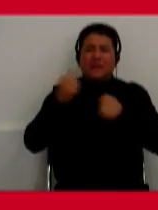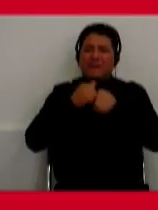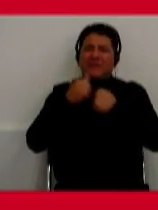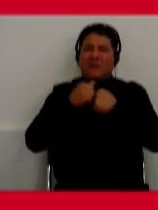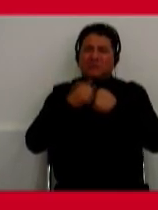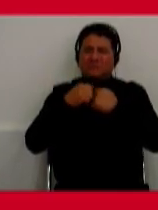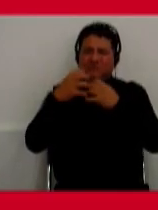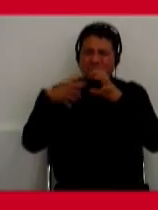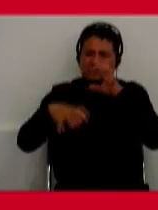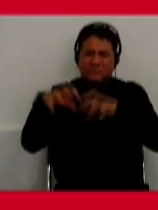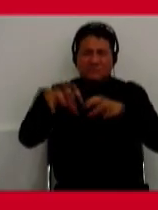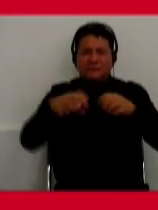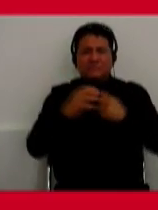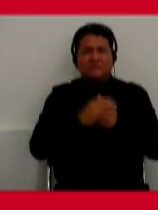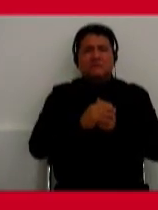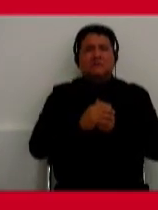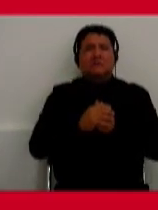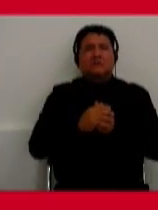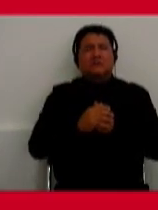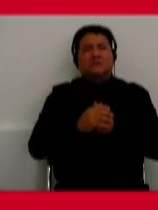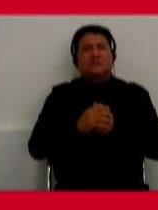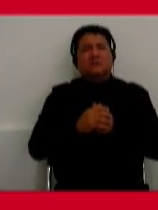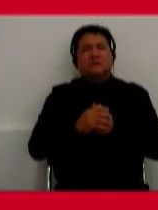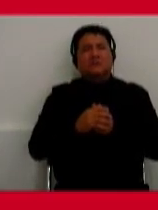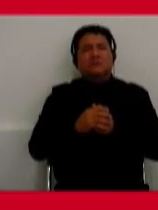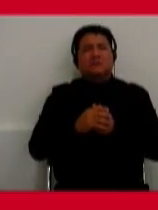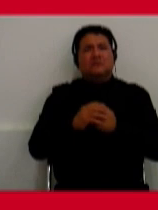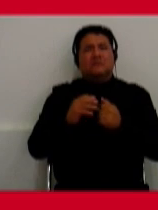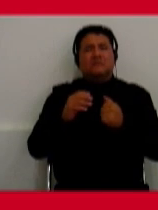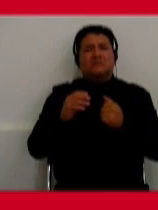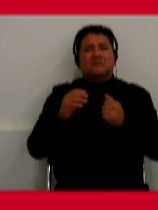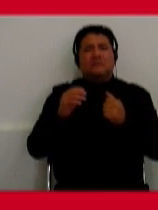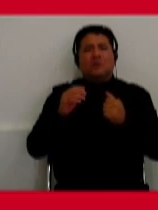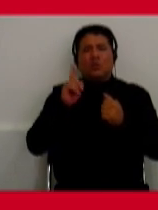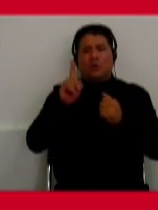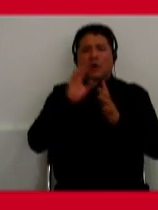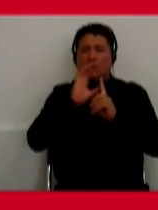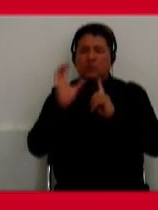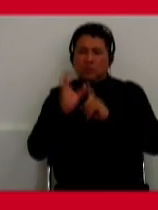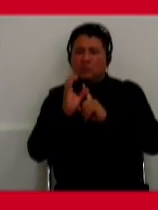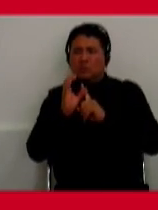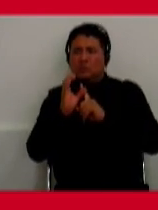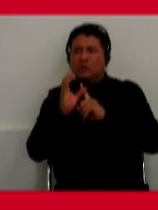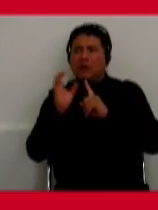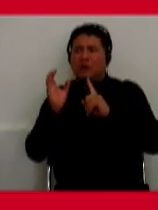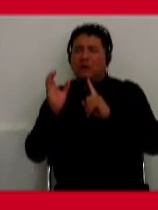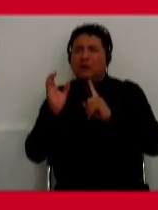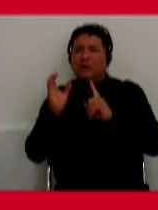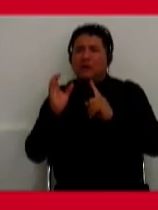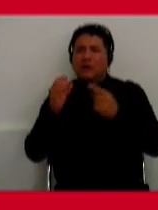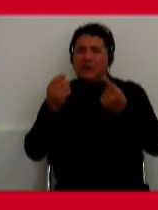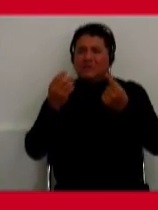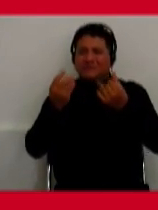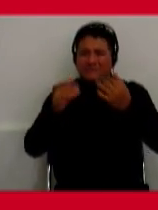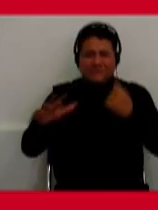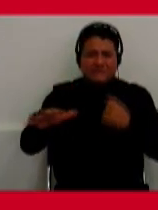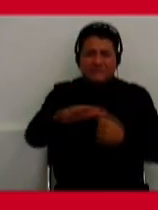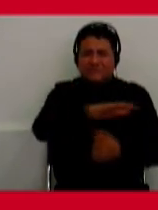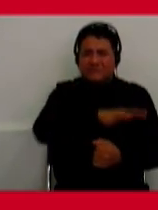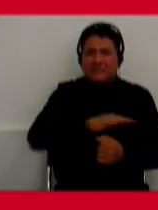reducidos al 3%. Una cultura geomecánica predictiva, hay una mayor integración entre las